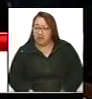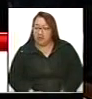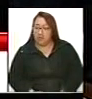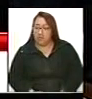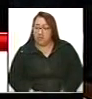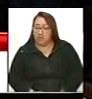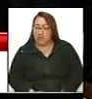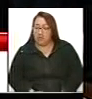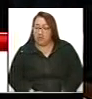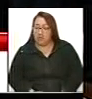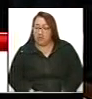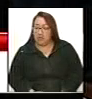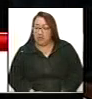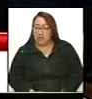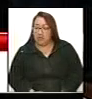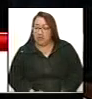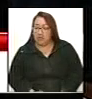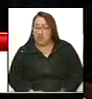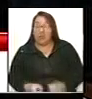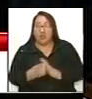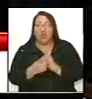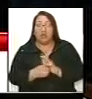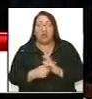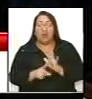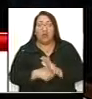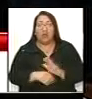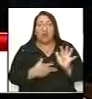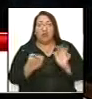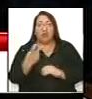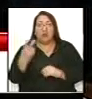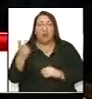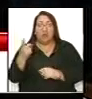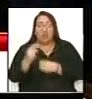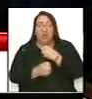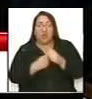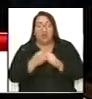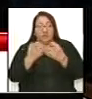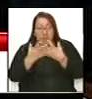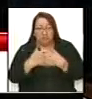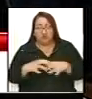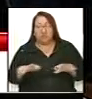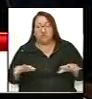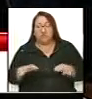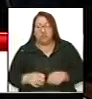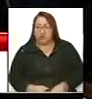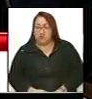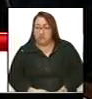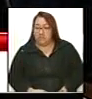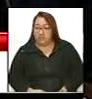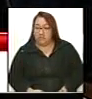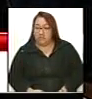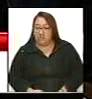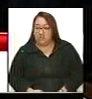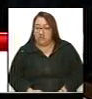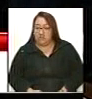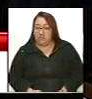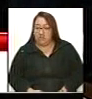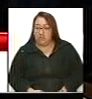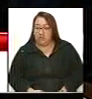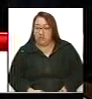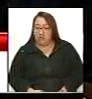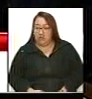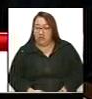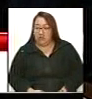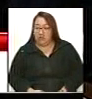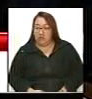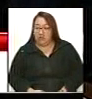cual no ocurrió con el decreto legislativo 822. Un año nos tocó consensuar y no quiere decir que uno iba a hacer como Estado lo que